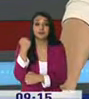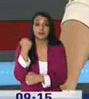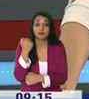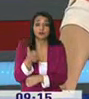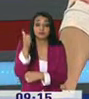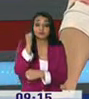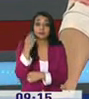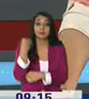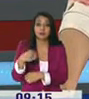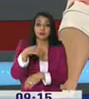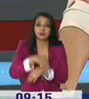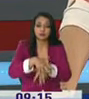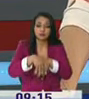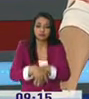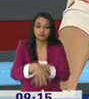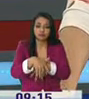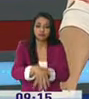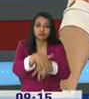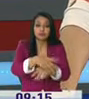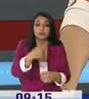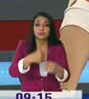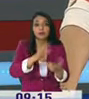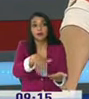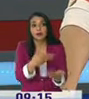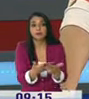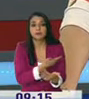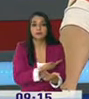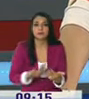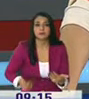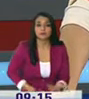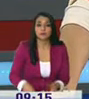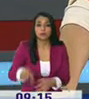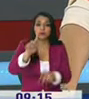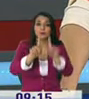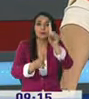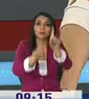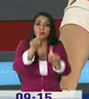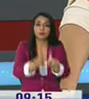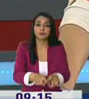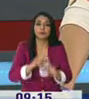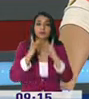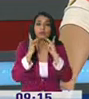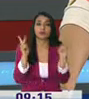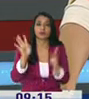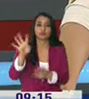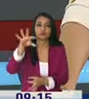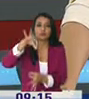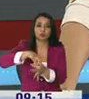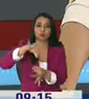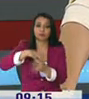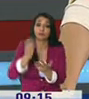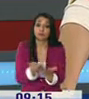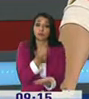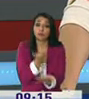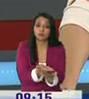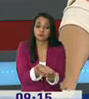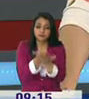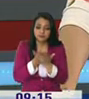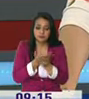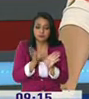día miércoles en Quito y llegaron hasta la presidencia con cuatro preguntas para la consulta popular. Propuestas que fueron recibidas por